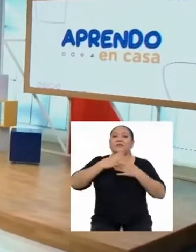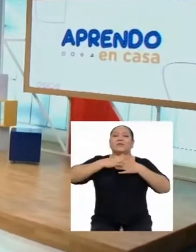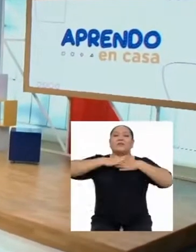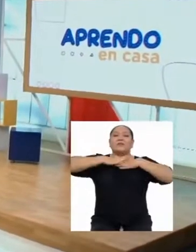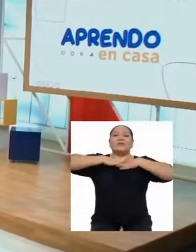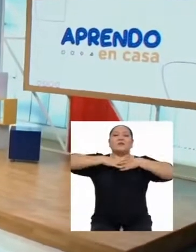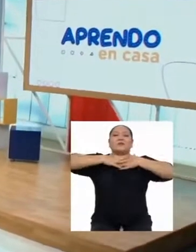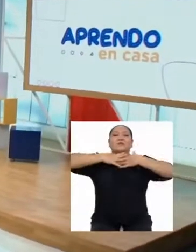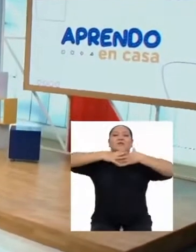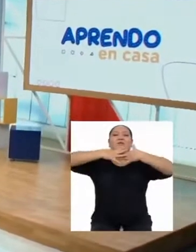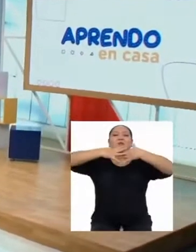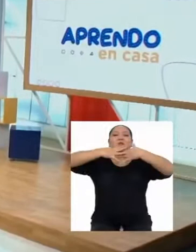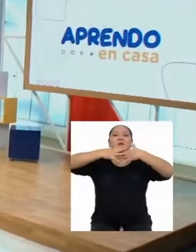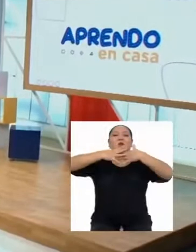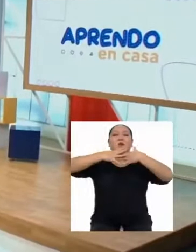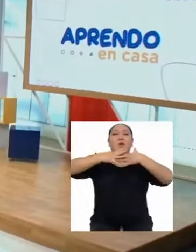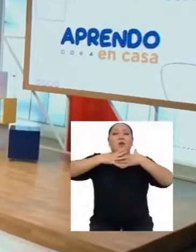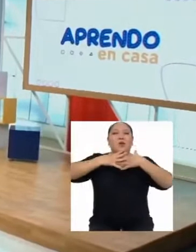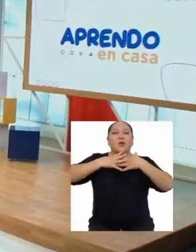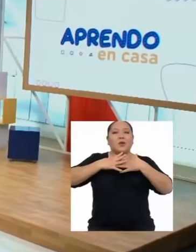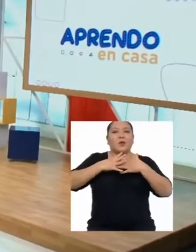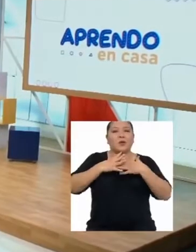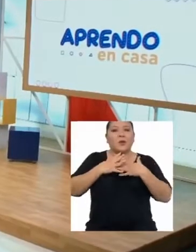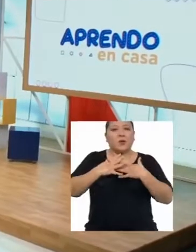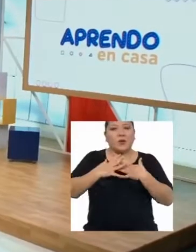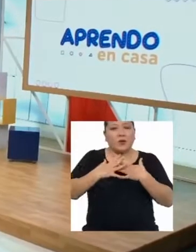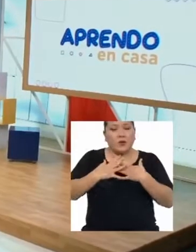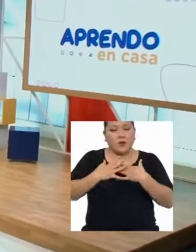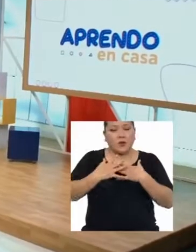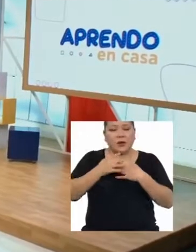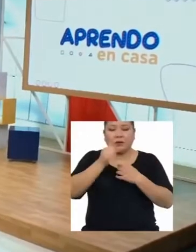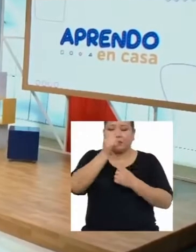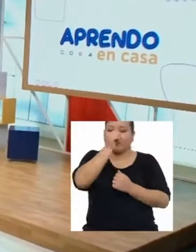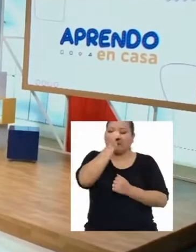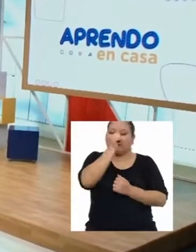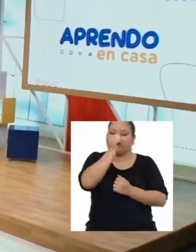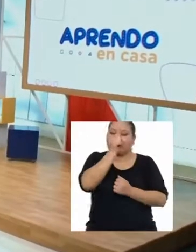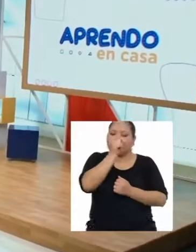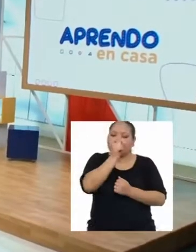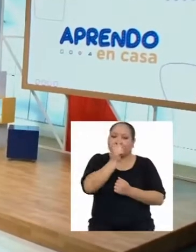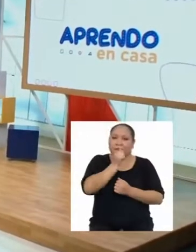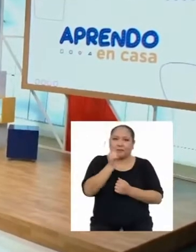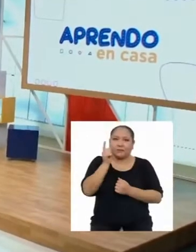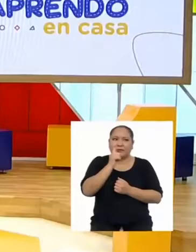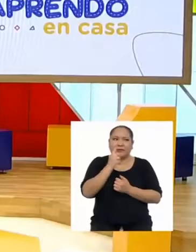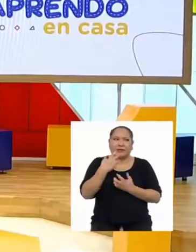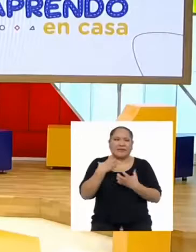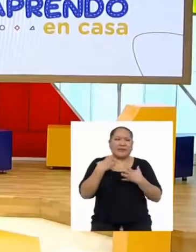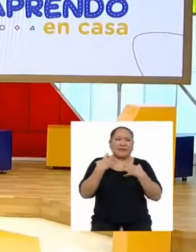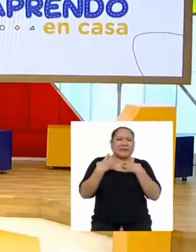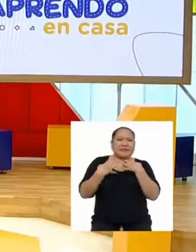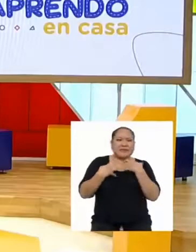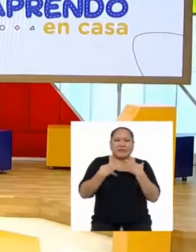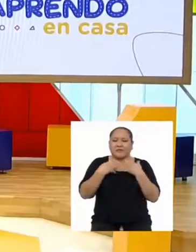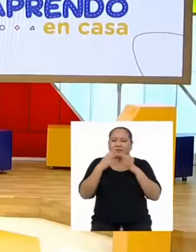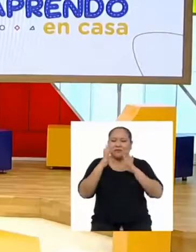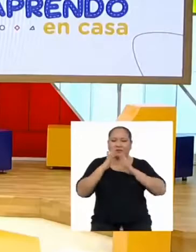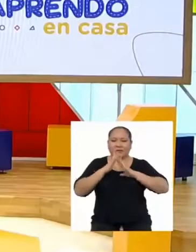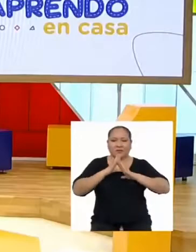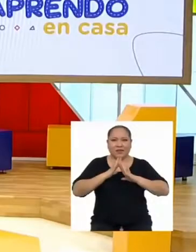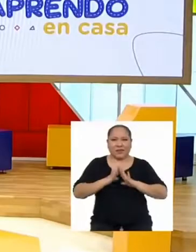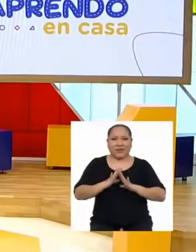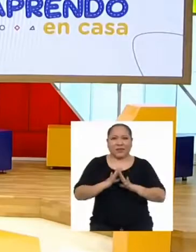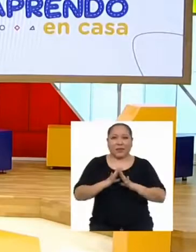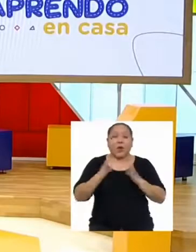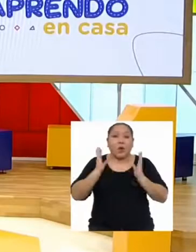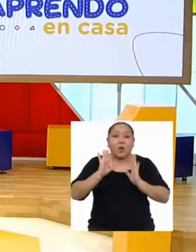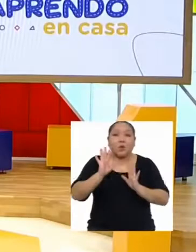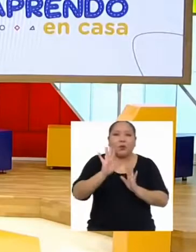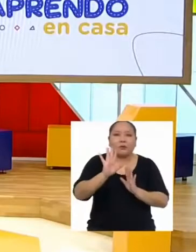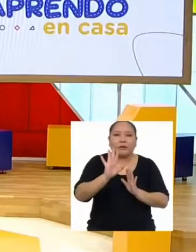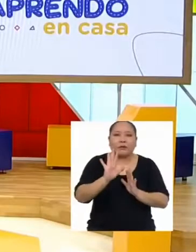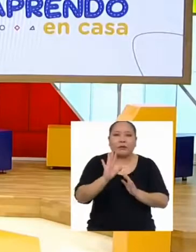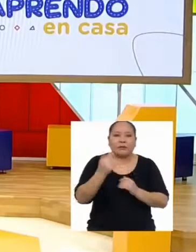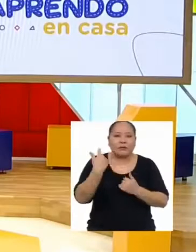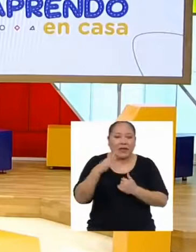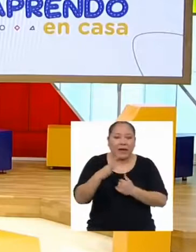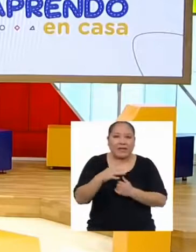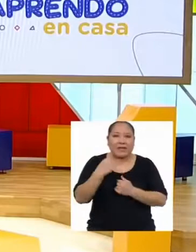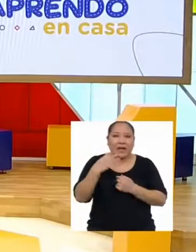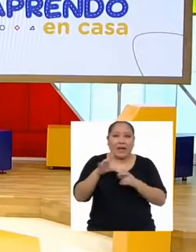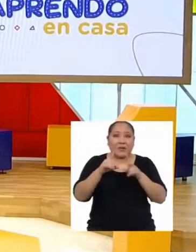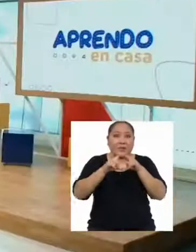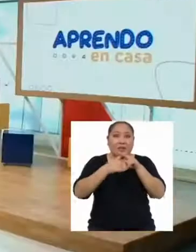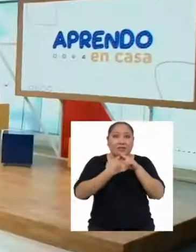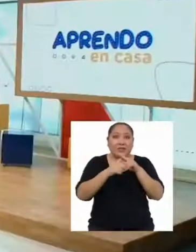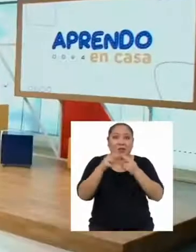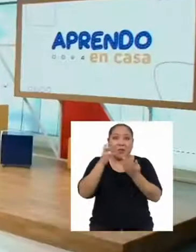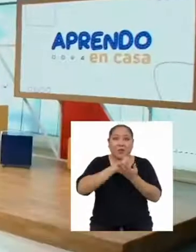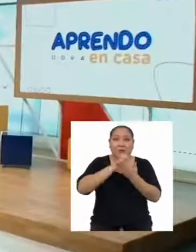respiren, tengan paciencia y no hay por qué alterarse. ¡Uy! Oye, oye, oye. Ya está comenzando